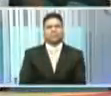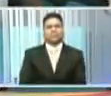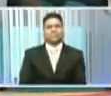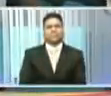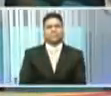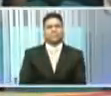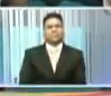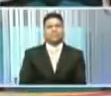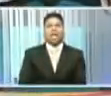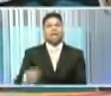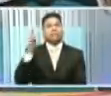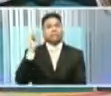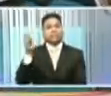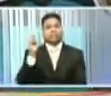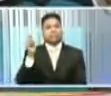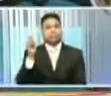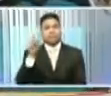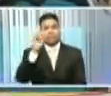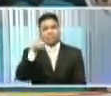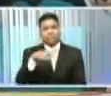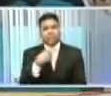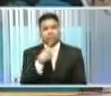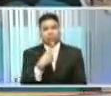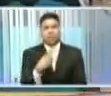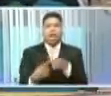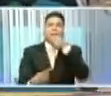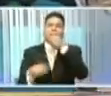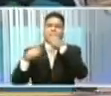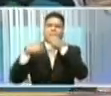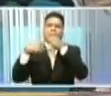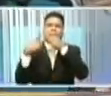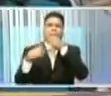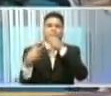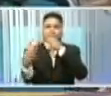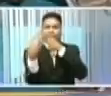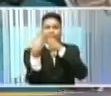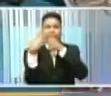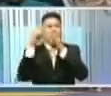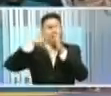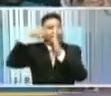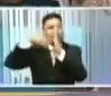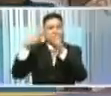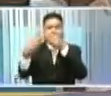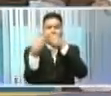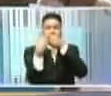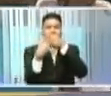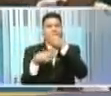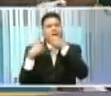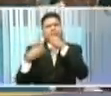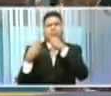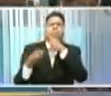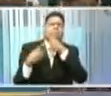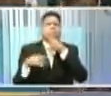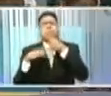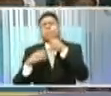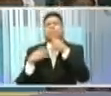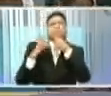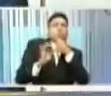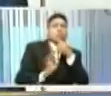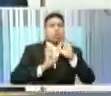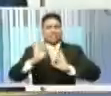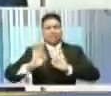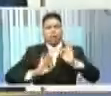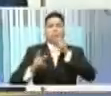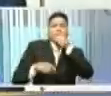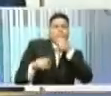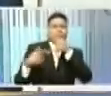Y testimonial, que me digan su testimonio, cómo han vivido las misiones en la lucha por la revolución